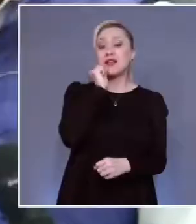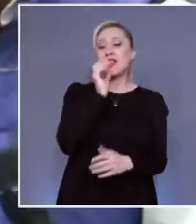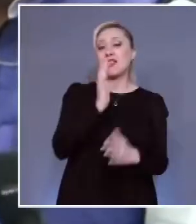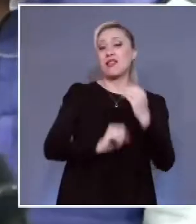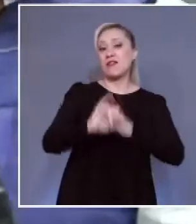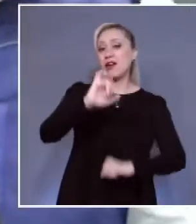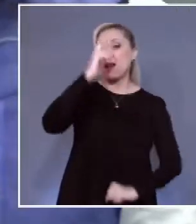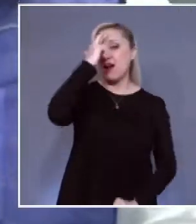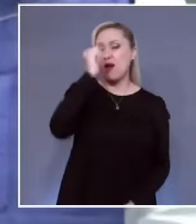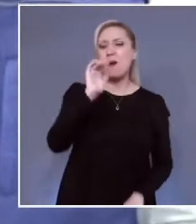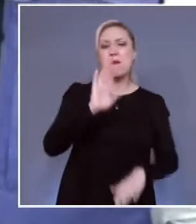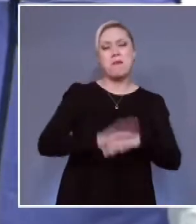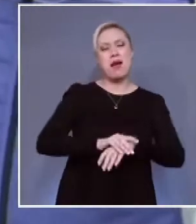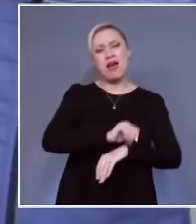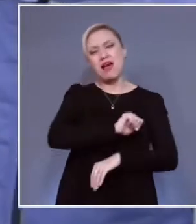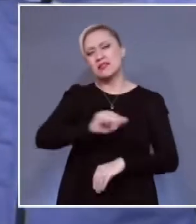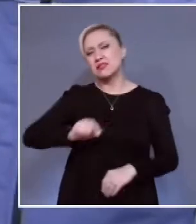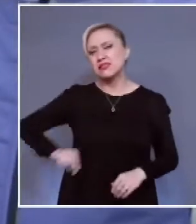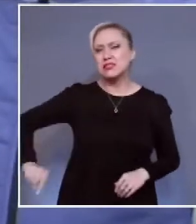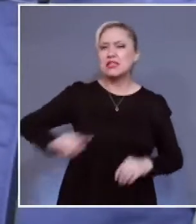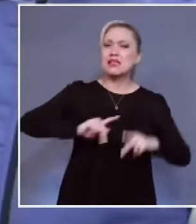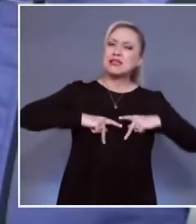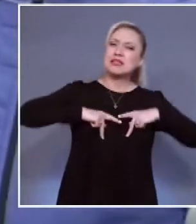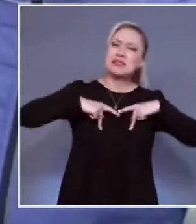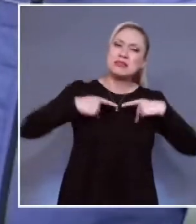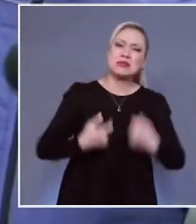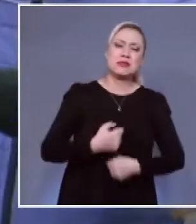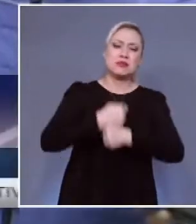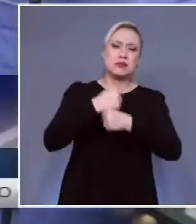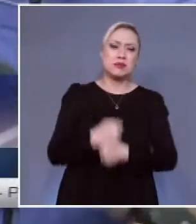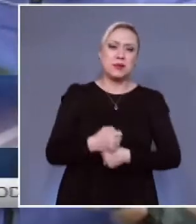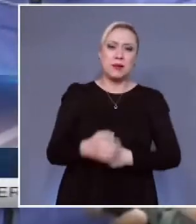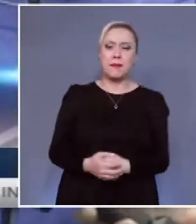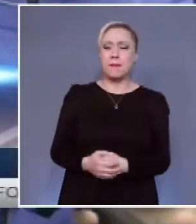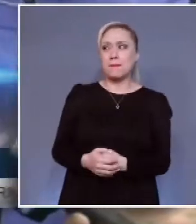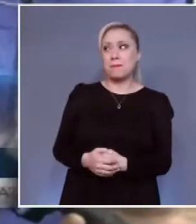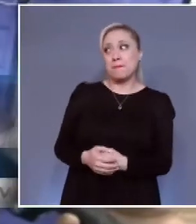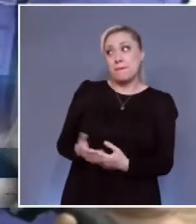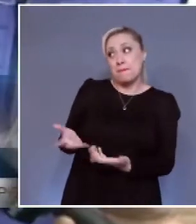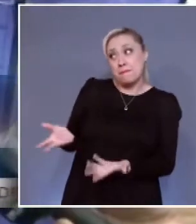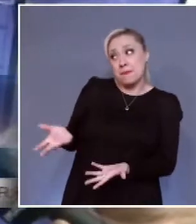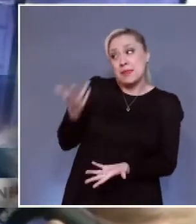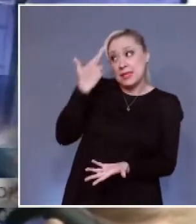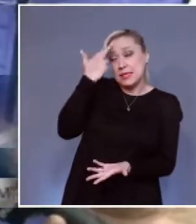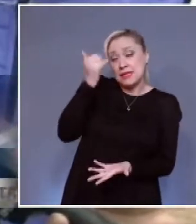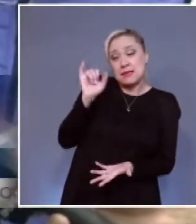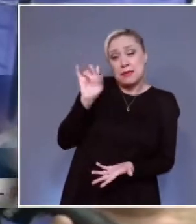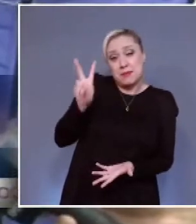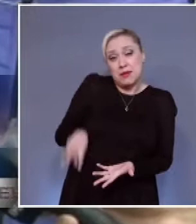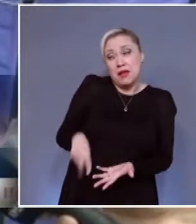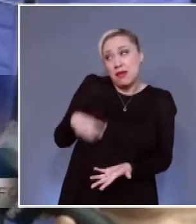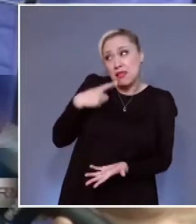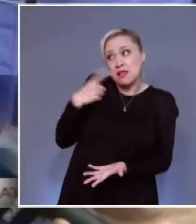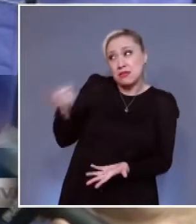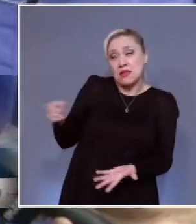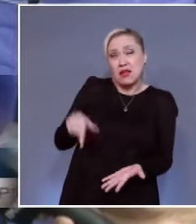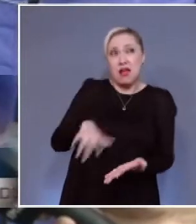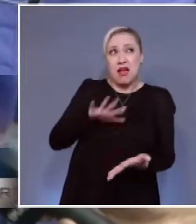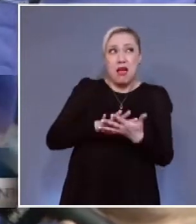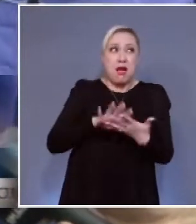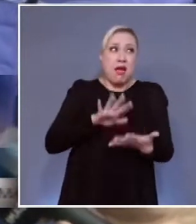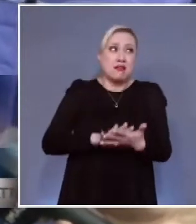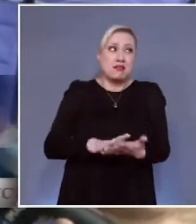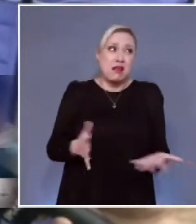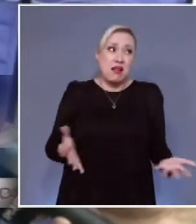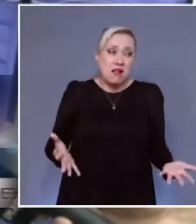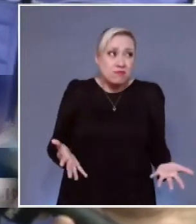vulnerables. Lo que viví aquí pues es algo muy fuerte, ningún reclusorio creo es bien, pues me esperé a lo